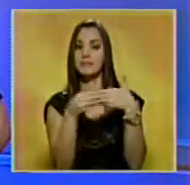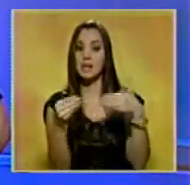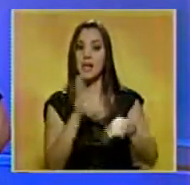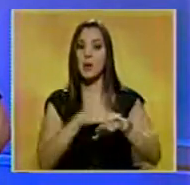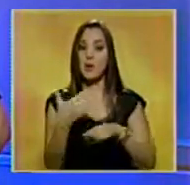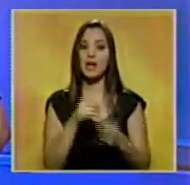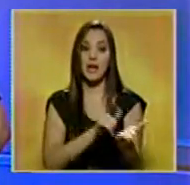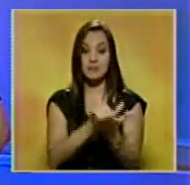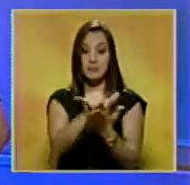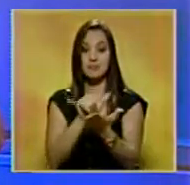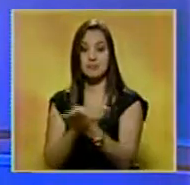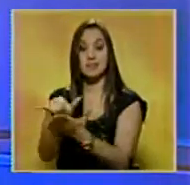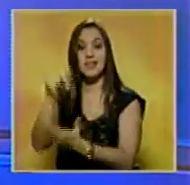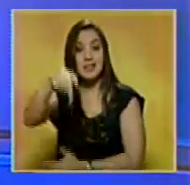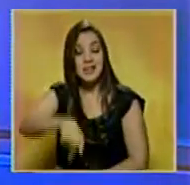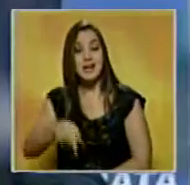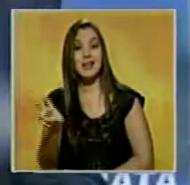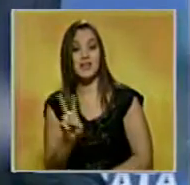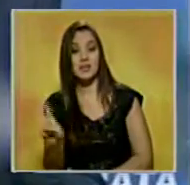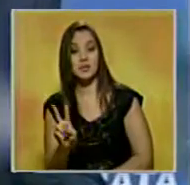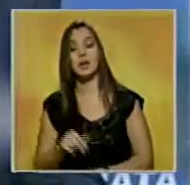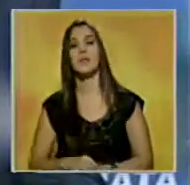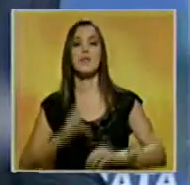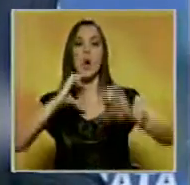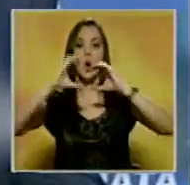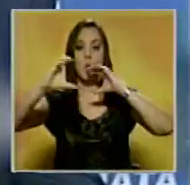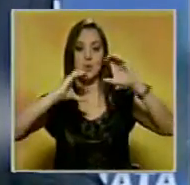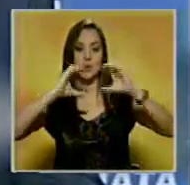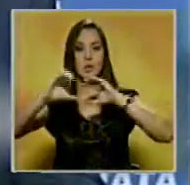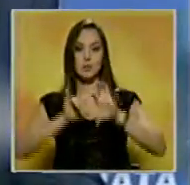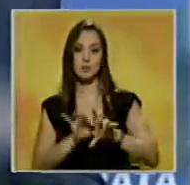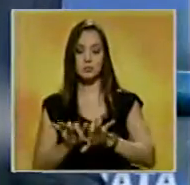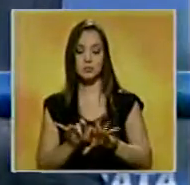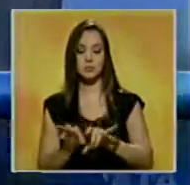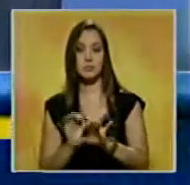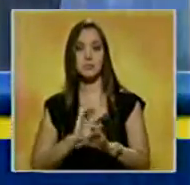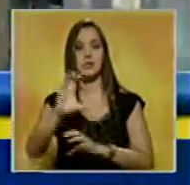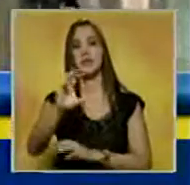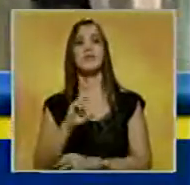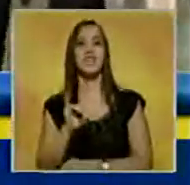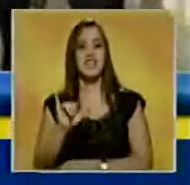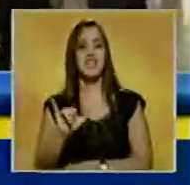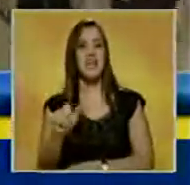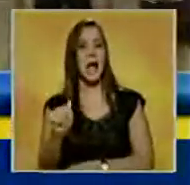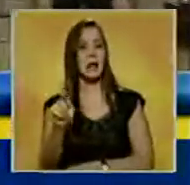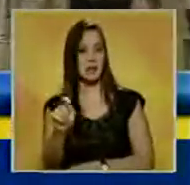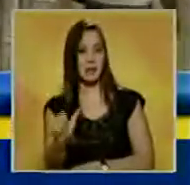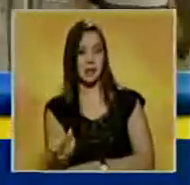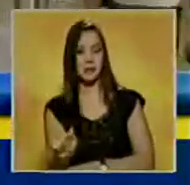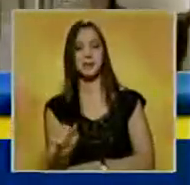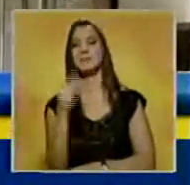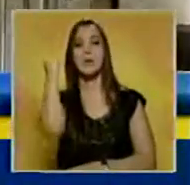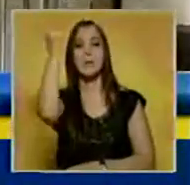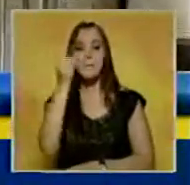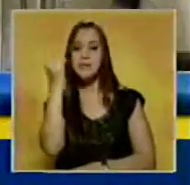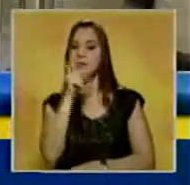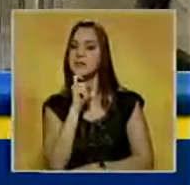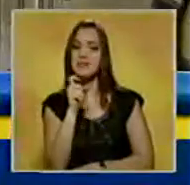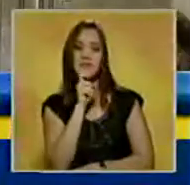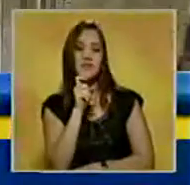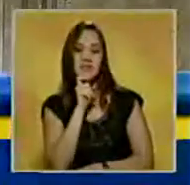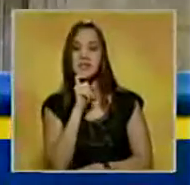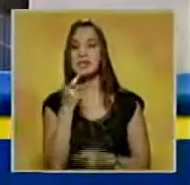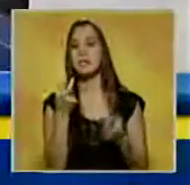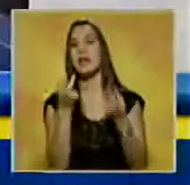aerolíneas que operan en venezuela a través de un comunicado el director general de la iata tony tyler consideró que la difícil situación económica